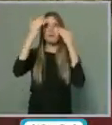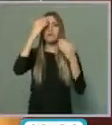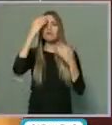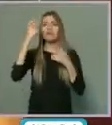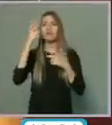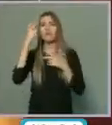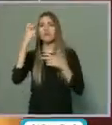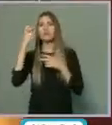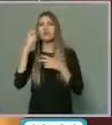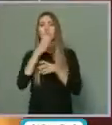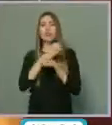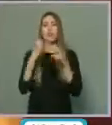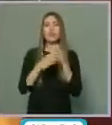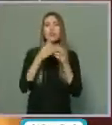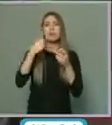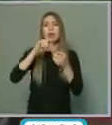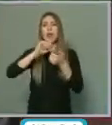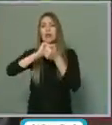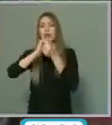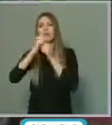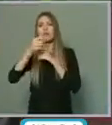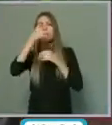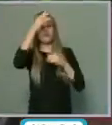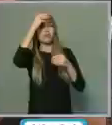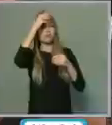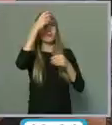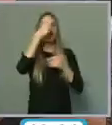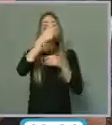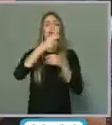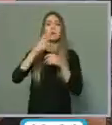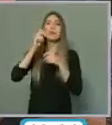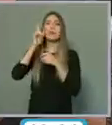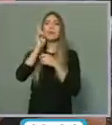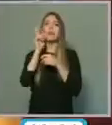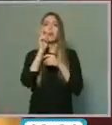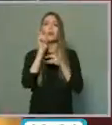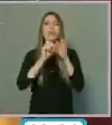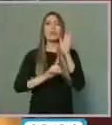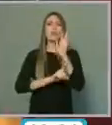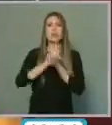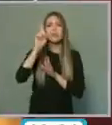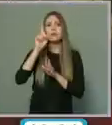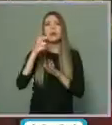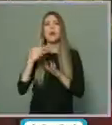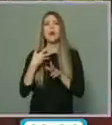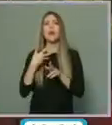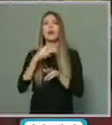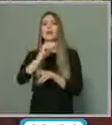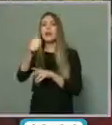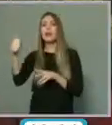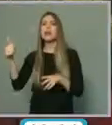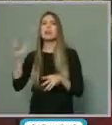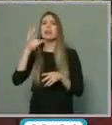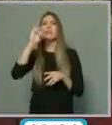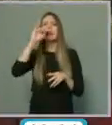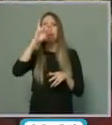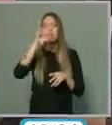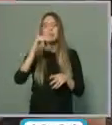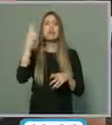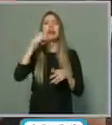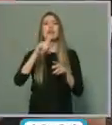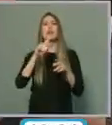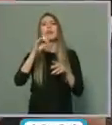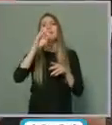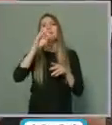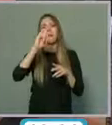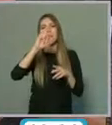digamos, desarrollar a partir de este tipo de pruebas, de este tipo de experimentos, benefician otras ciencias, benefician a la física,